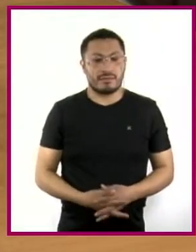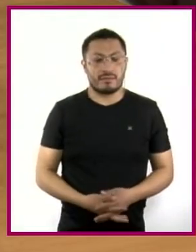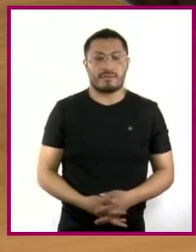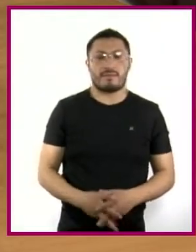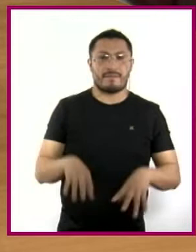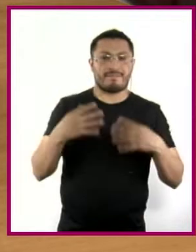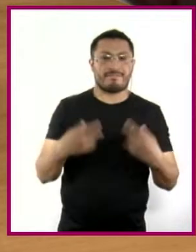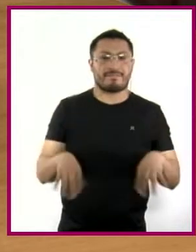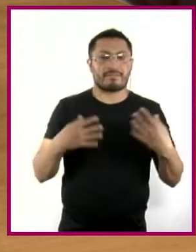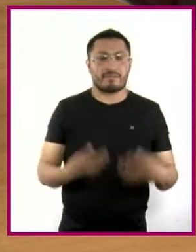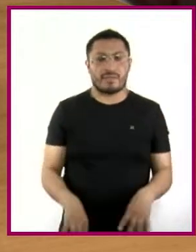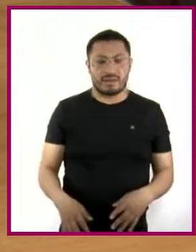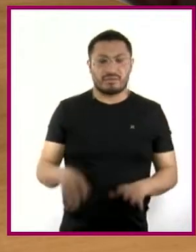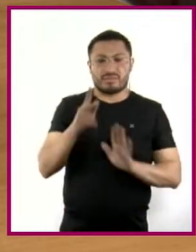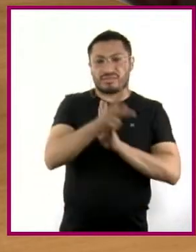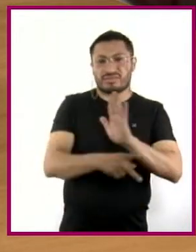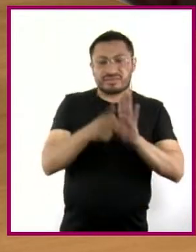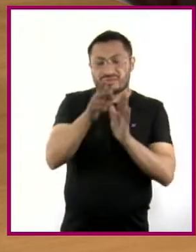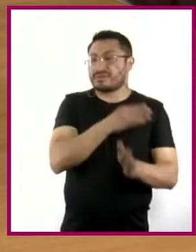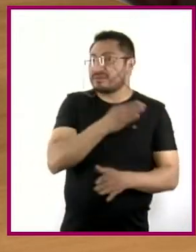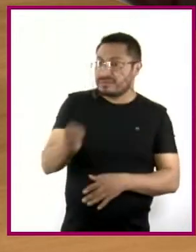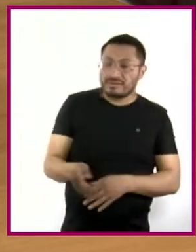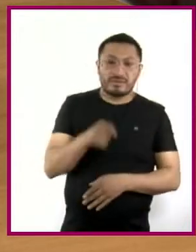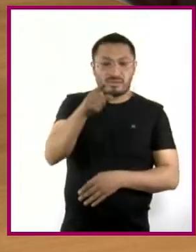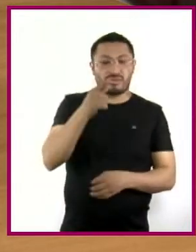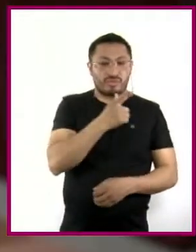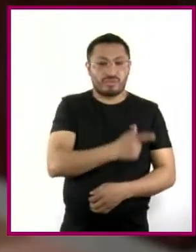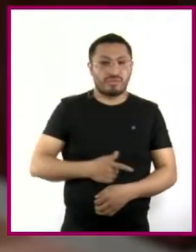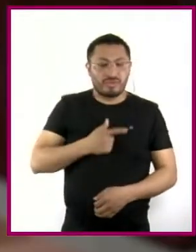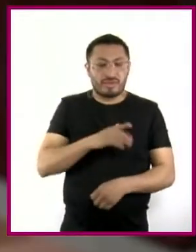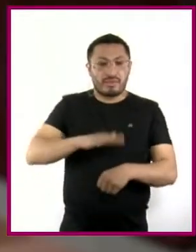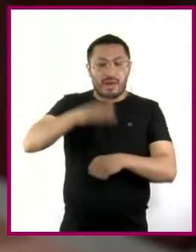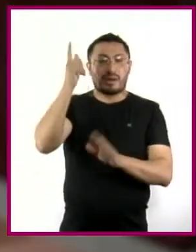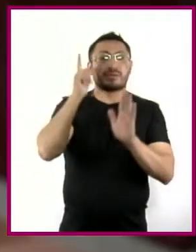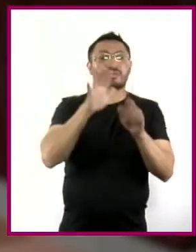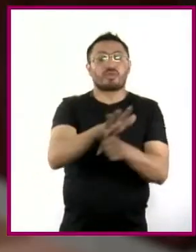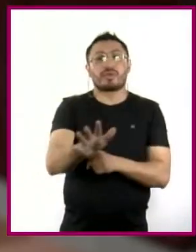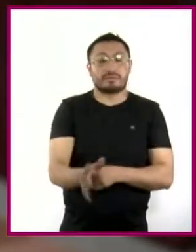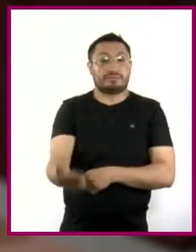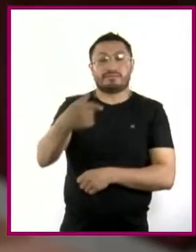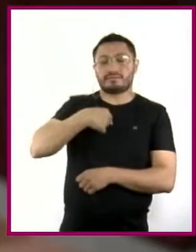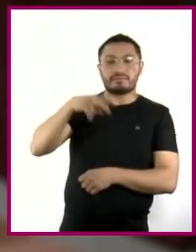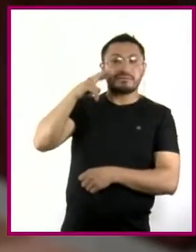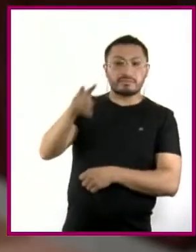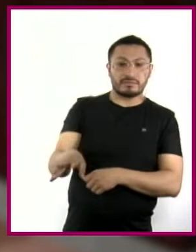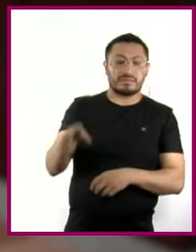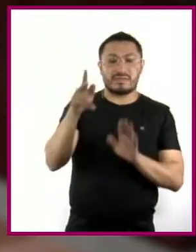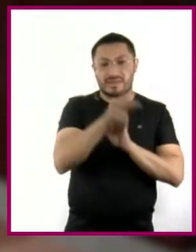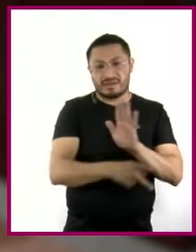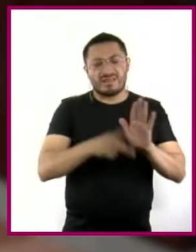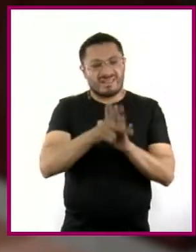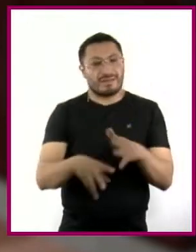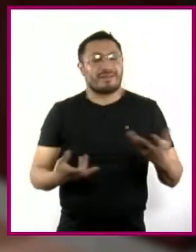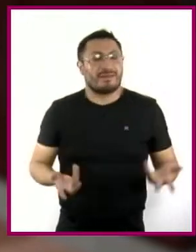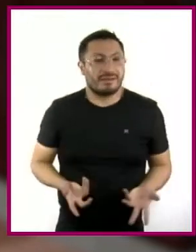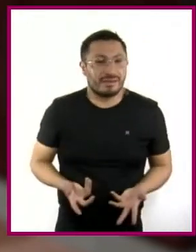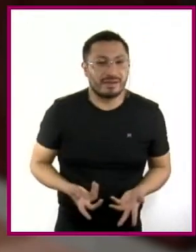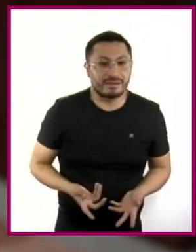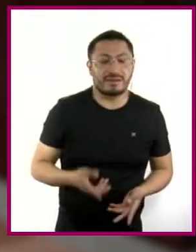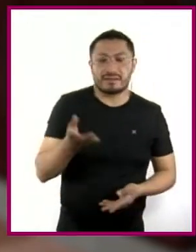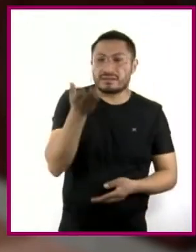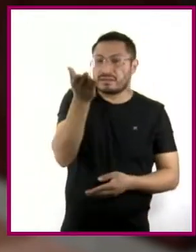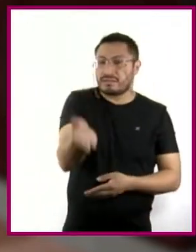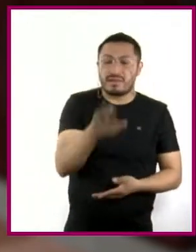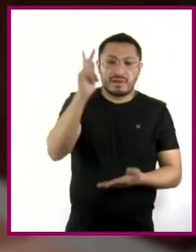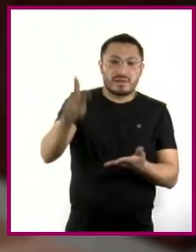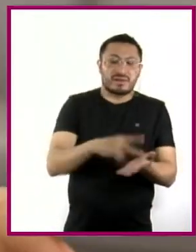Vaya, qué buena película. ¿Qué fue lo que más te gustó? Lo que más me llamó la atención fue el personaje el que pide que lo